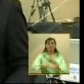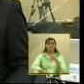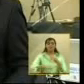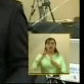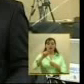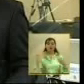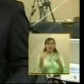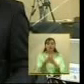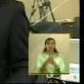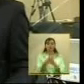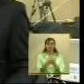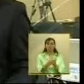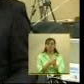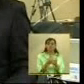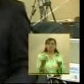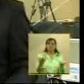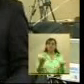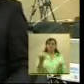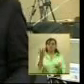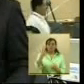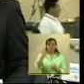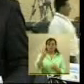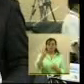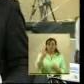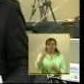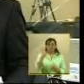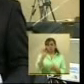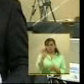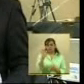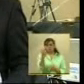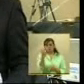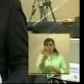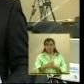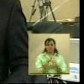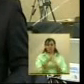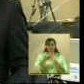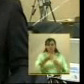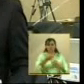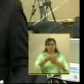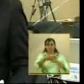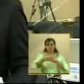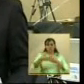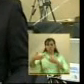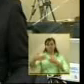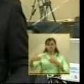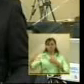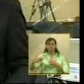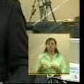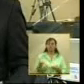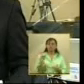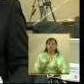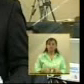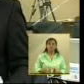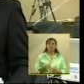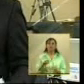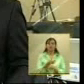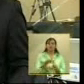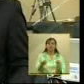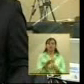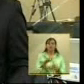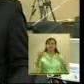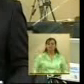reclusión por periodos de 16, 12, 8 años respectivamente, donde de nuevo se le aplicaron torturas físicas y psicológicas